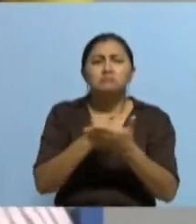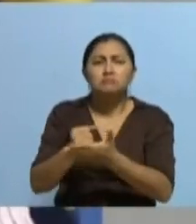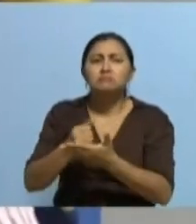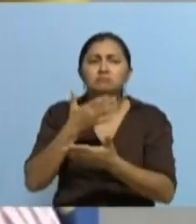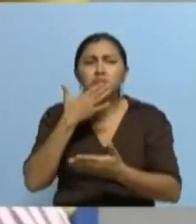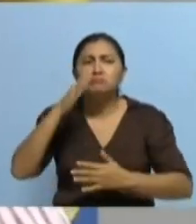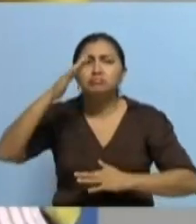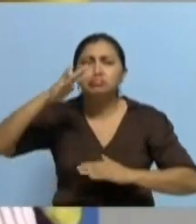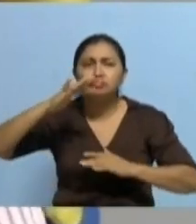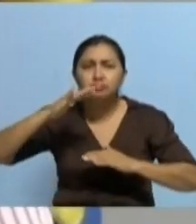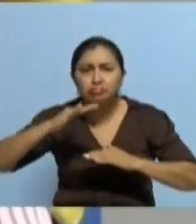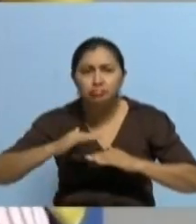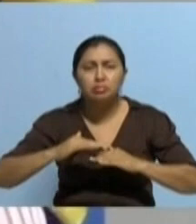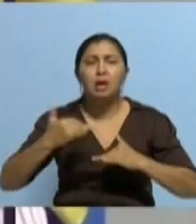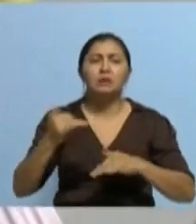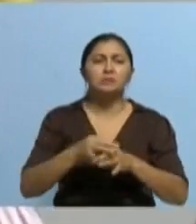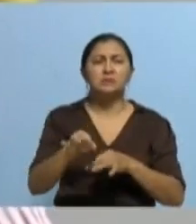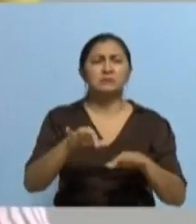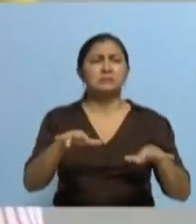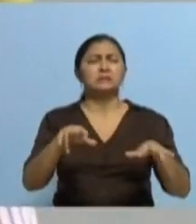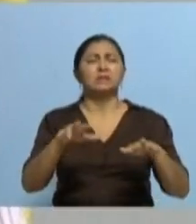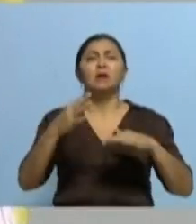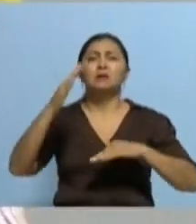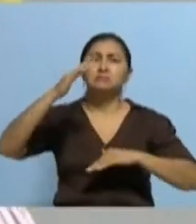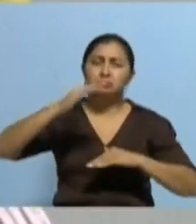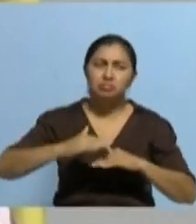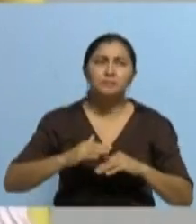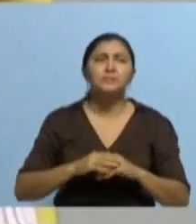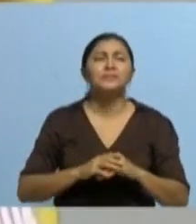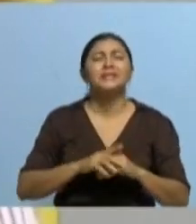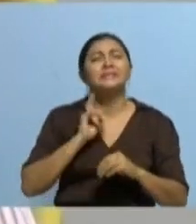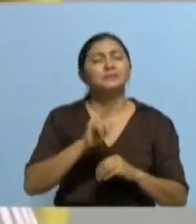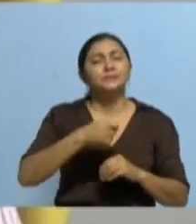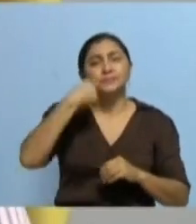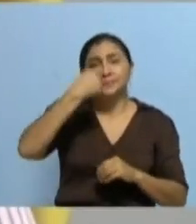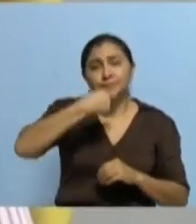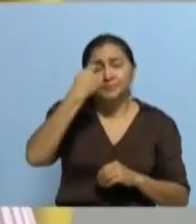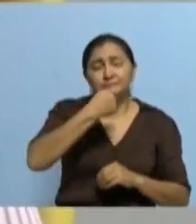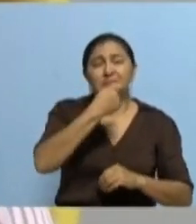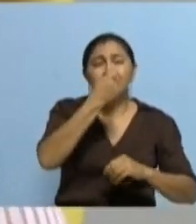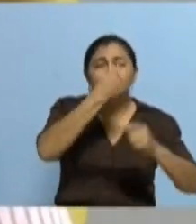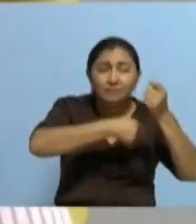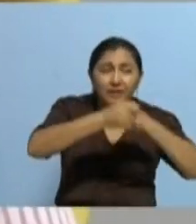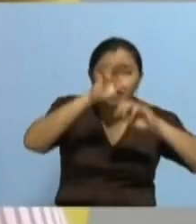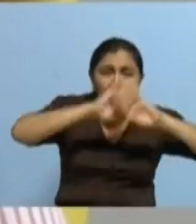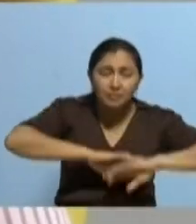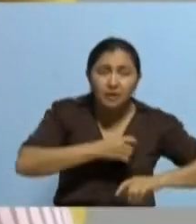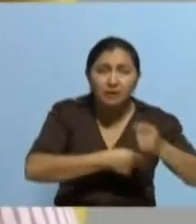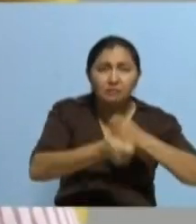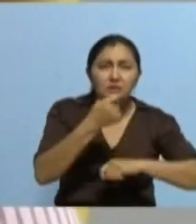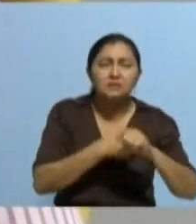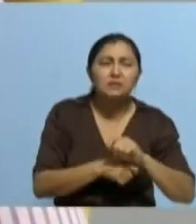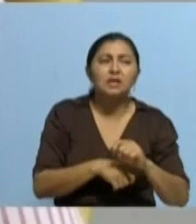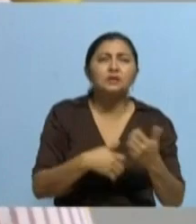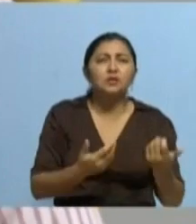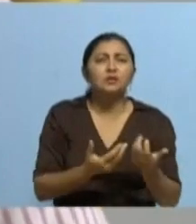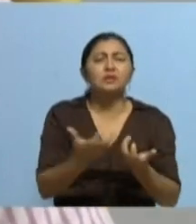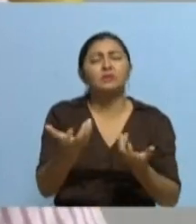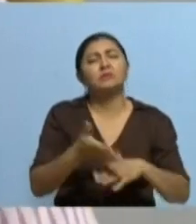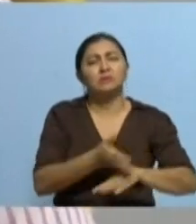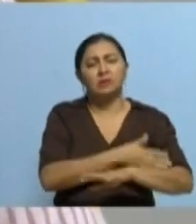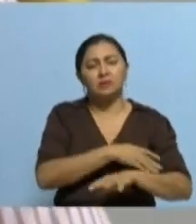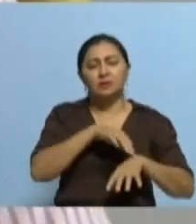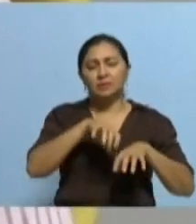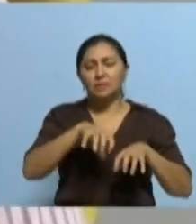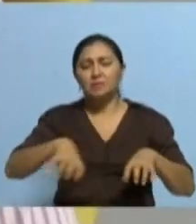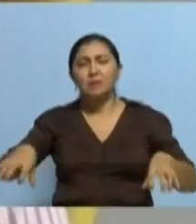esa percepción que había en el municipio. En materia de microtráfico, esa es otra situación que se está adelantando con los frentes de seguridad allá